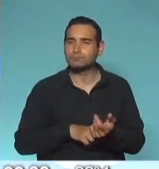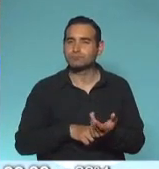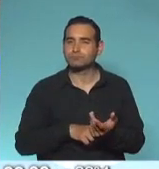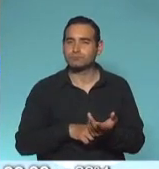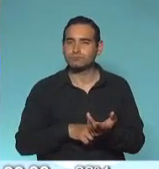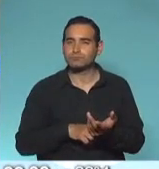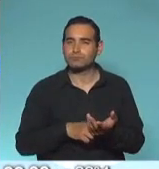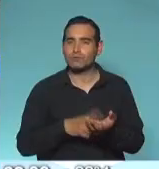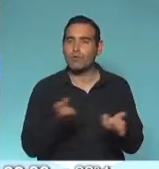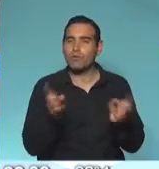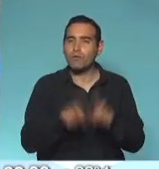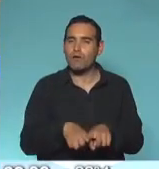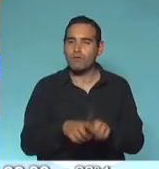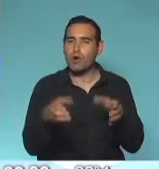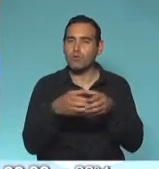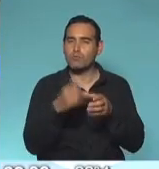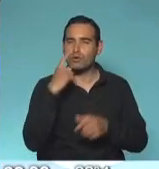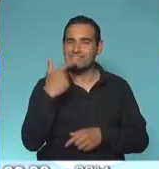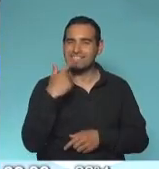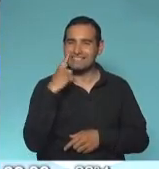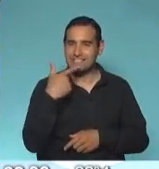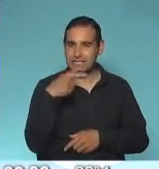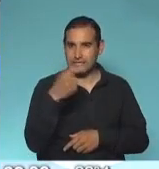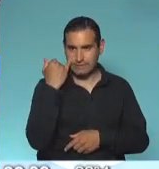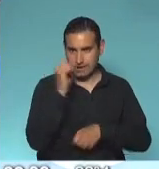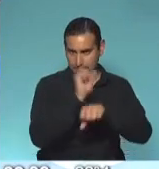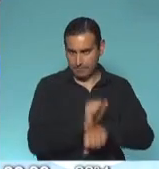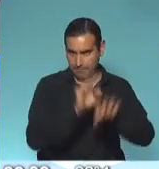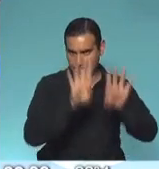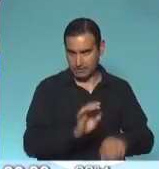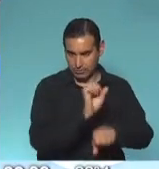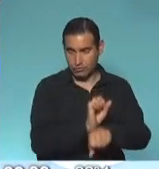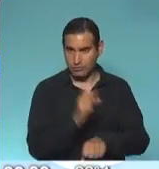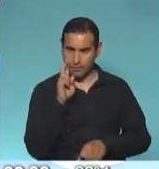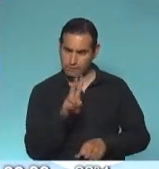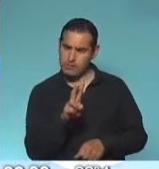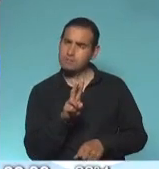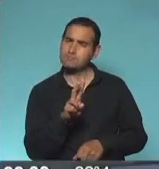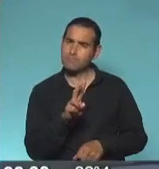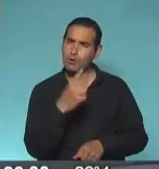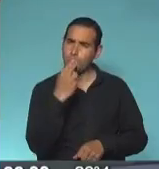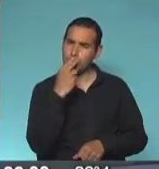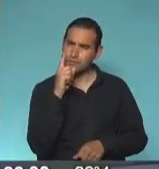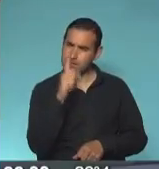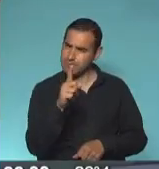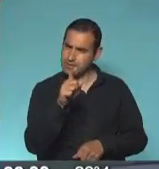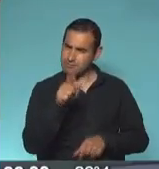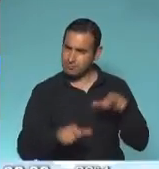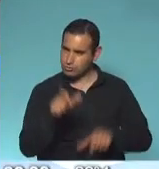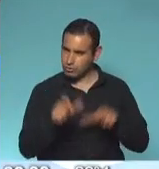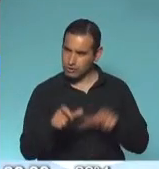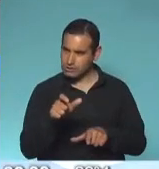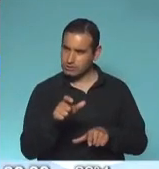combatientes estos del Estado Islámico del ISIS que están en prisiones. Ahí estuve viendo que son unos 11.000